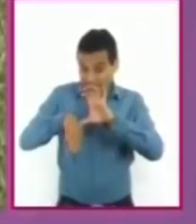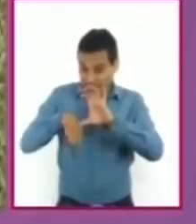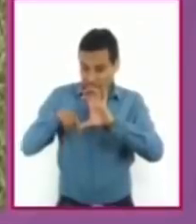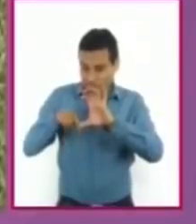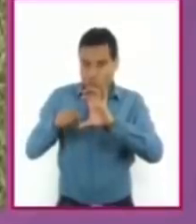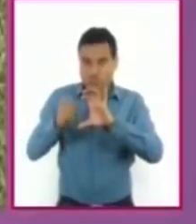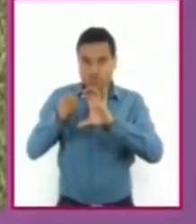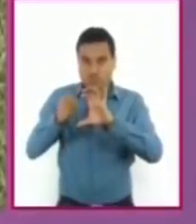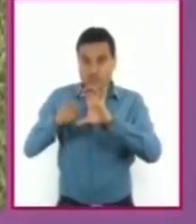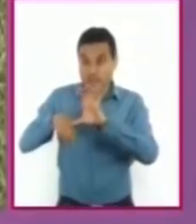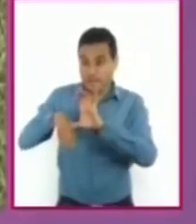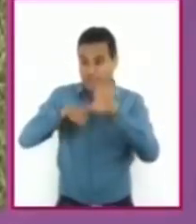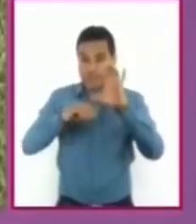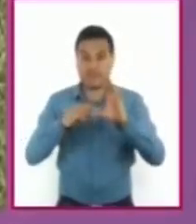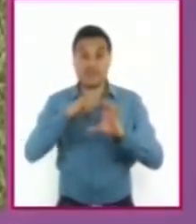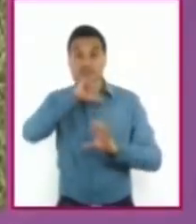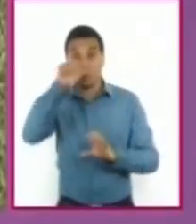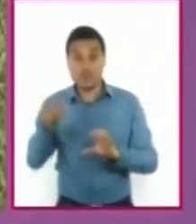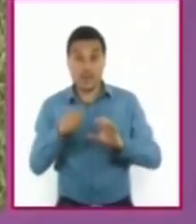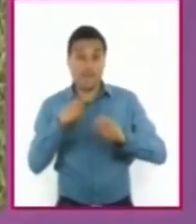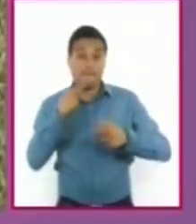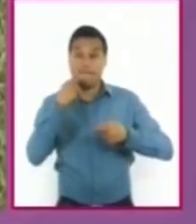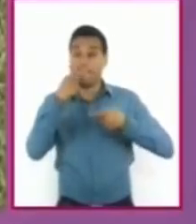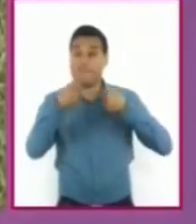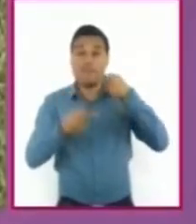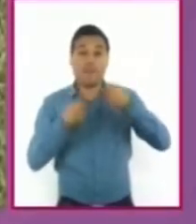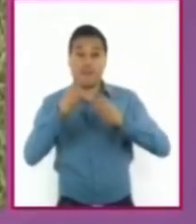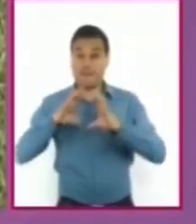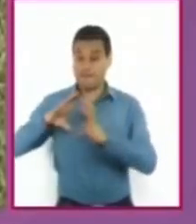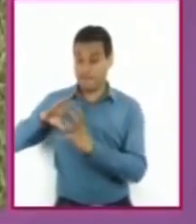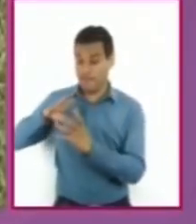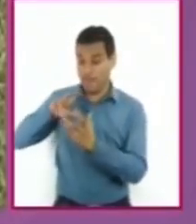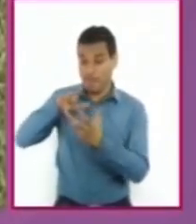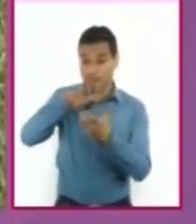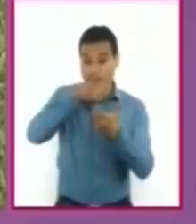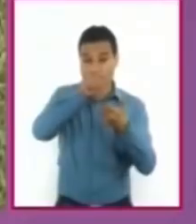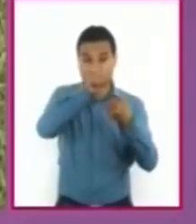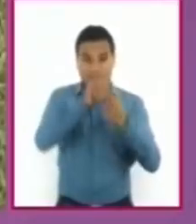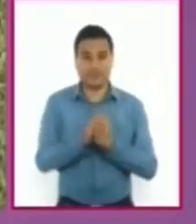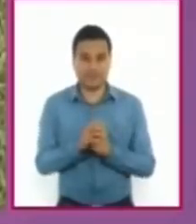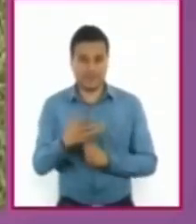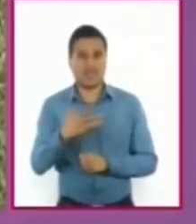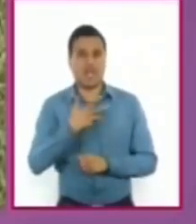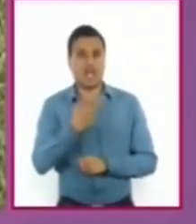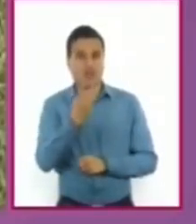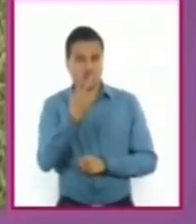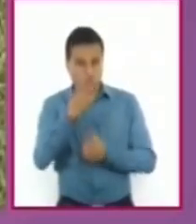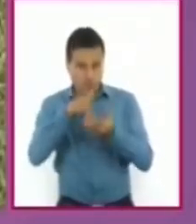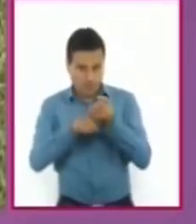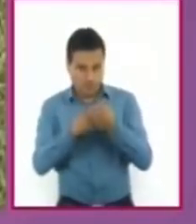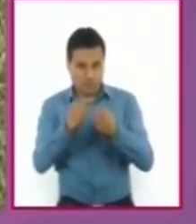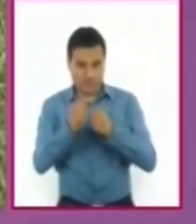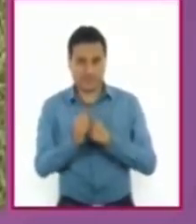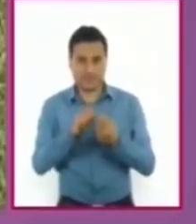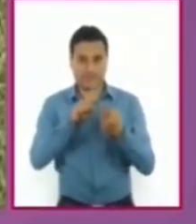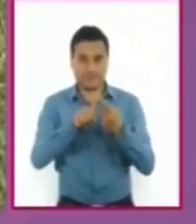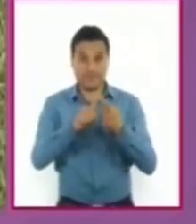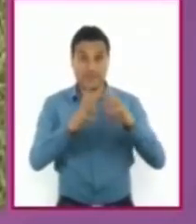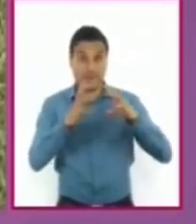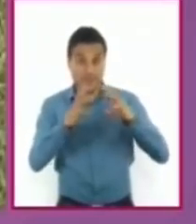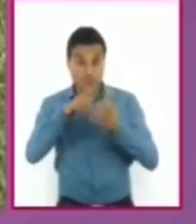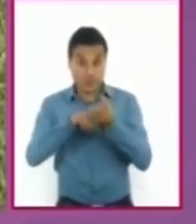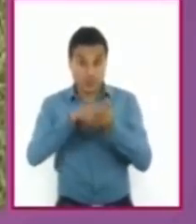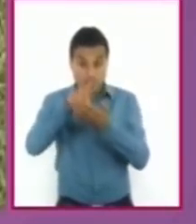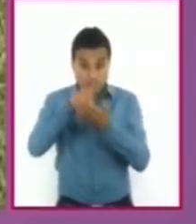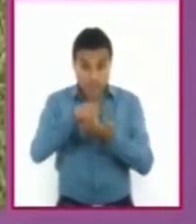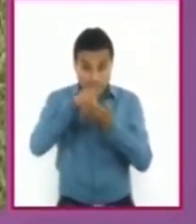pelota rueda por el suelo, después de ser pateada, experimenta dos fuerzas equilibradas, el peso de la pelota y la fuerza